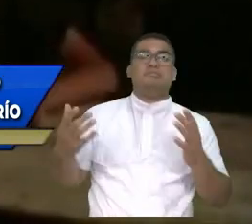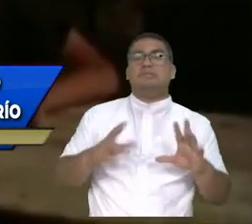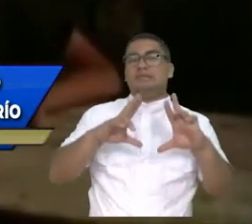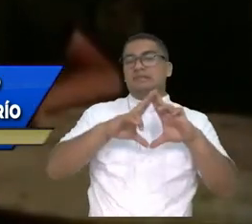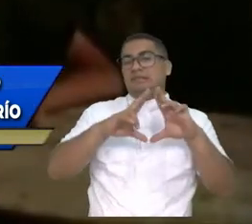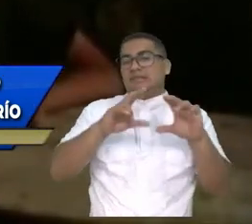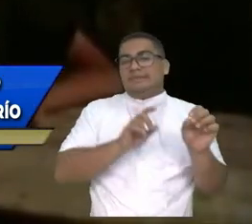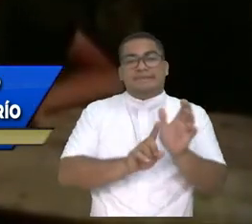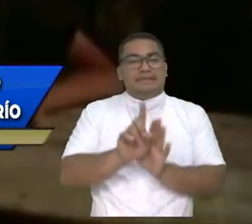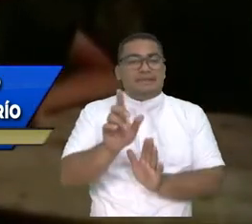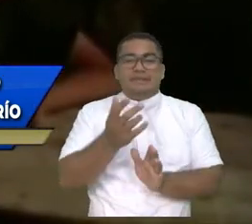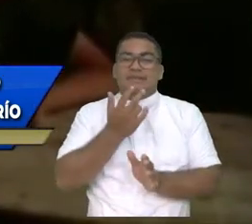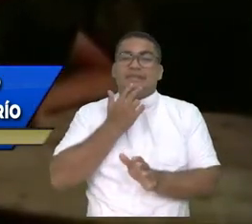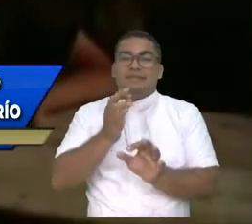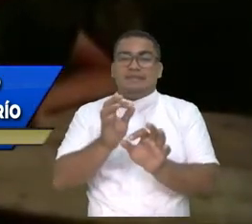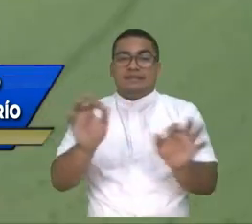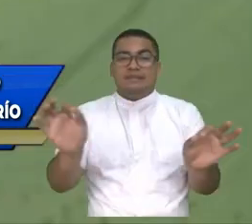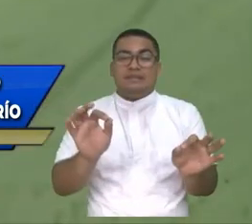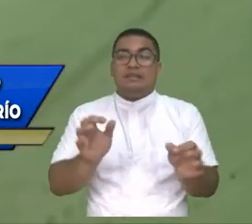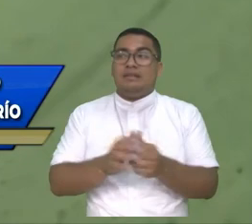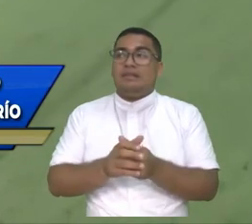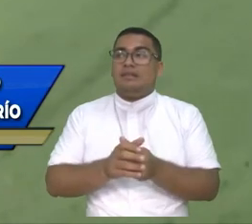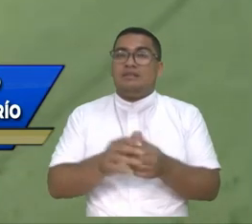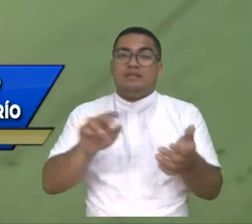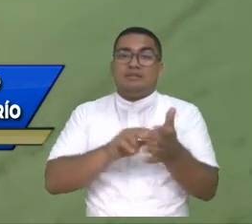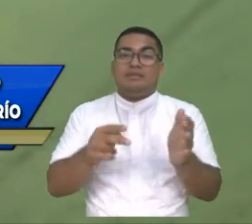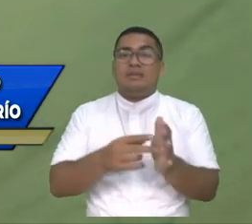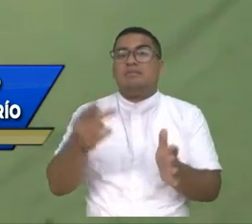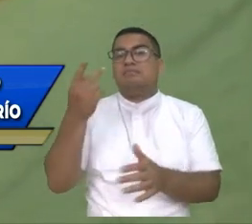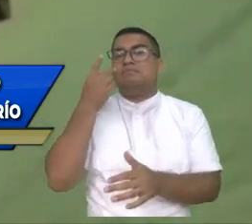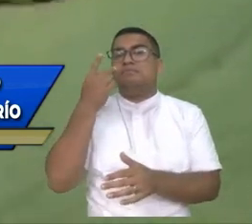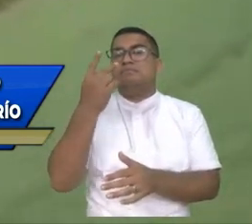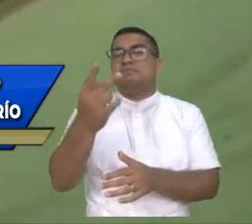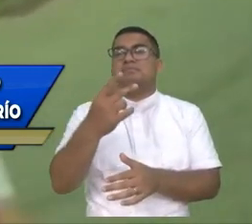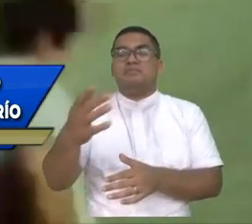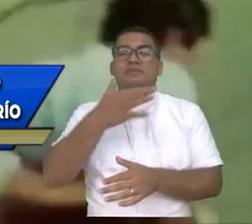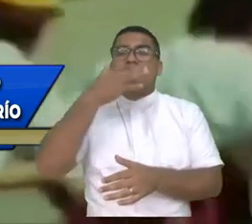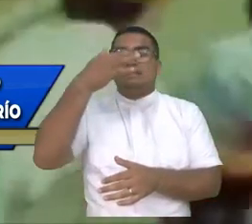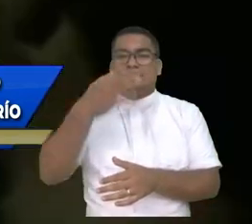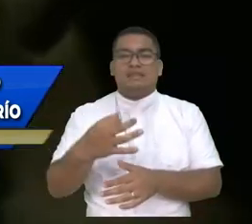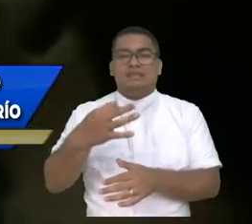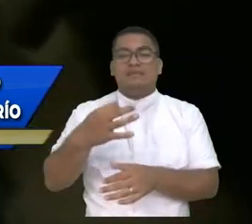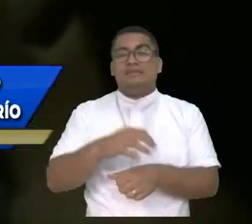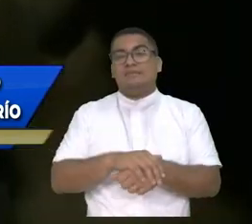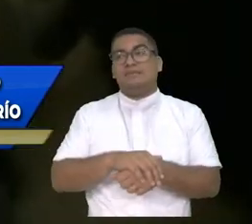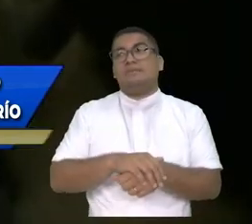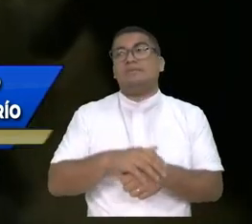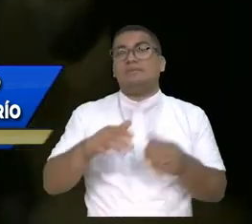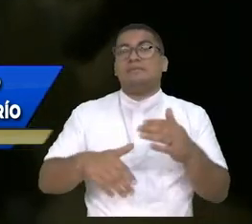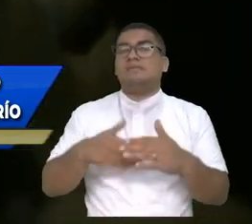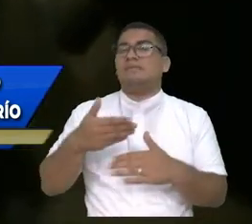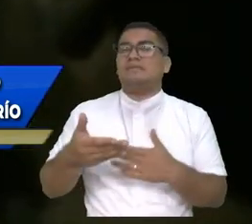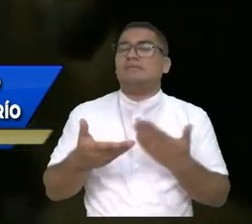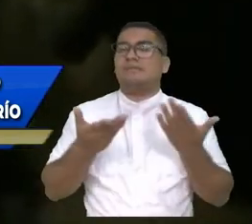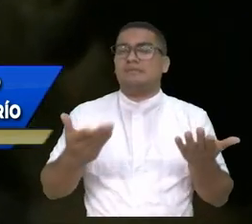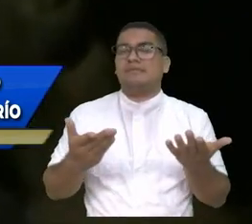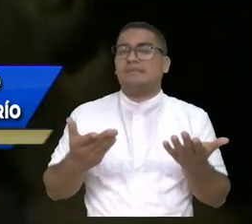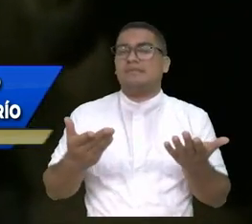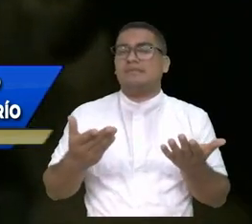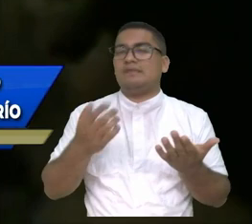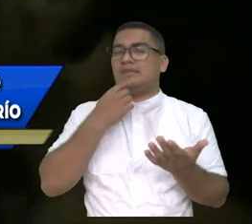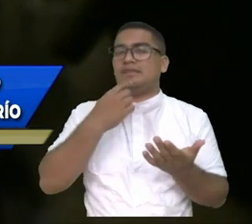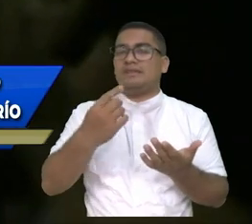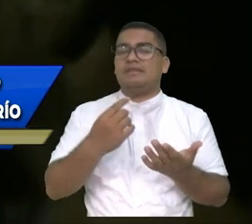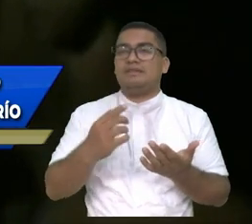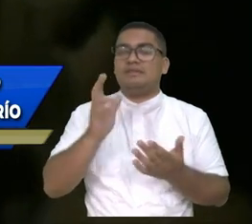nunca. Odiaba una visión verídica. Y después, ¿qué nos dijo? Nos